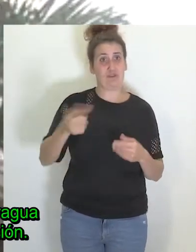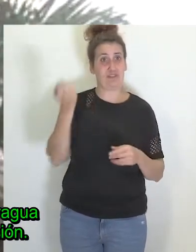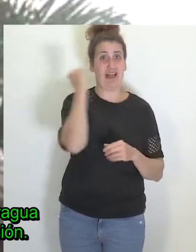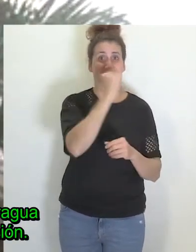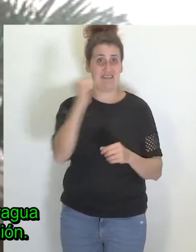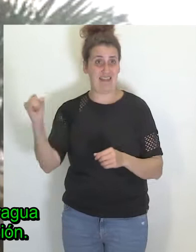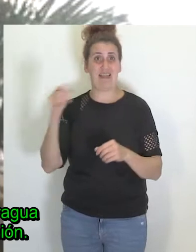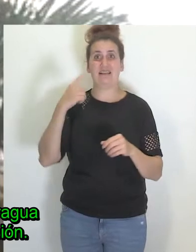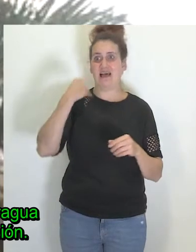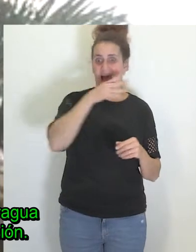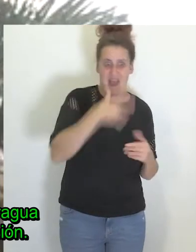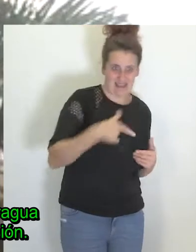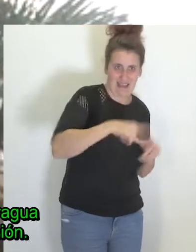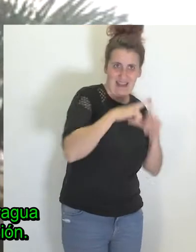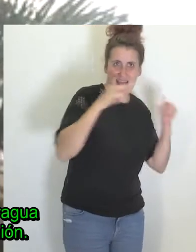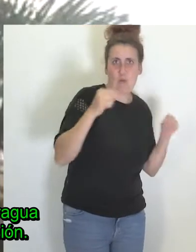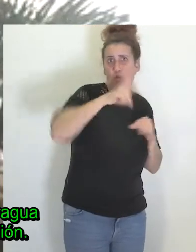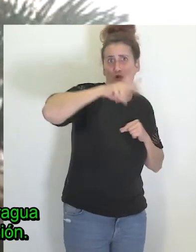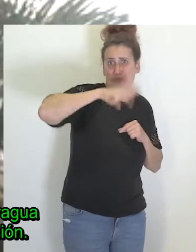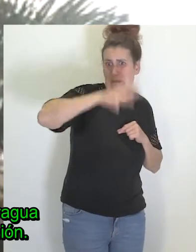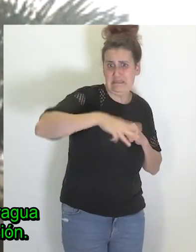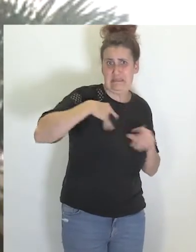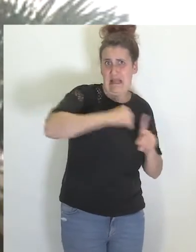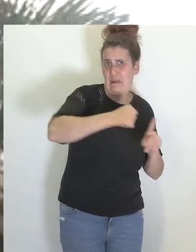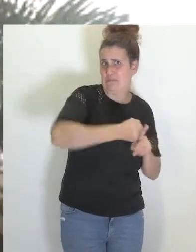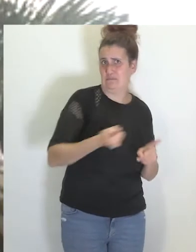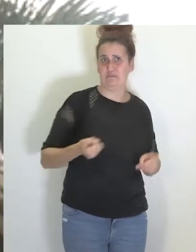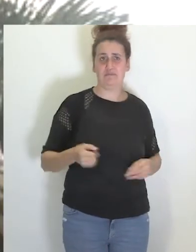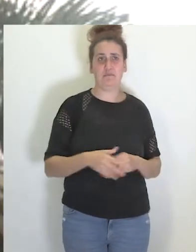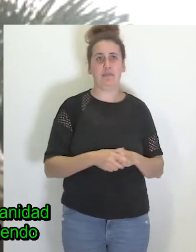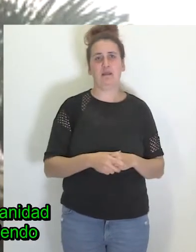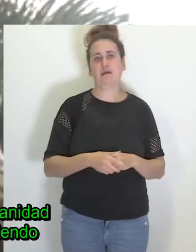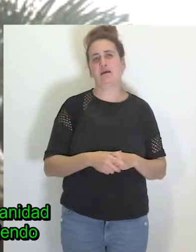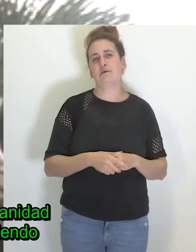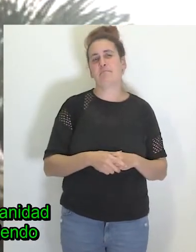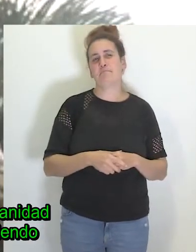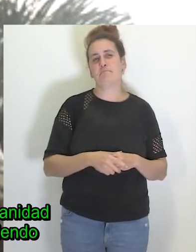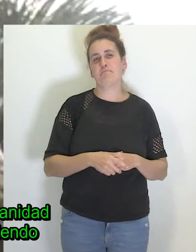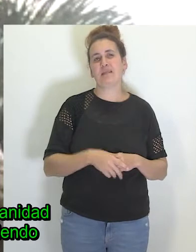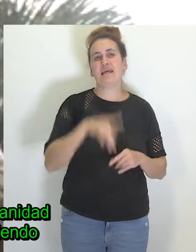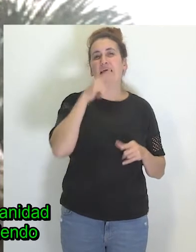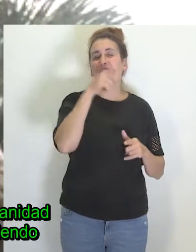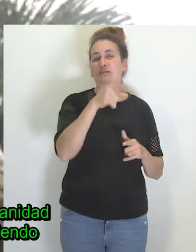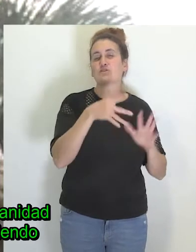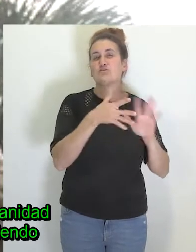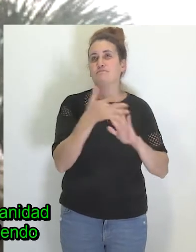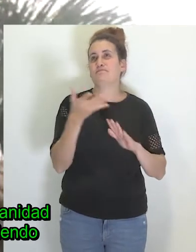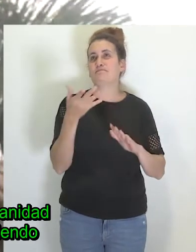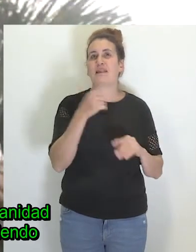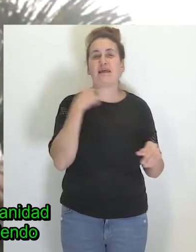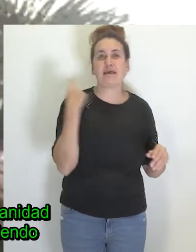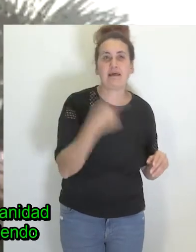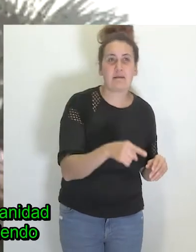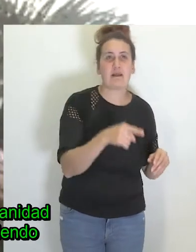en Nicaragua en solo unos meses de represión. Y esos son crímenes que, de